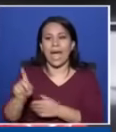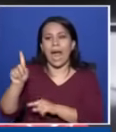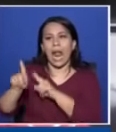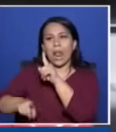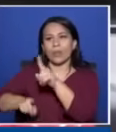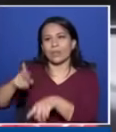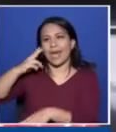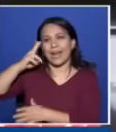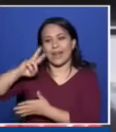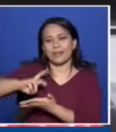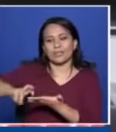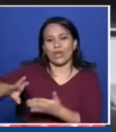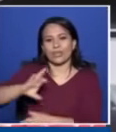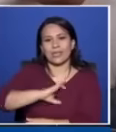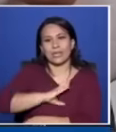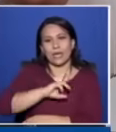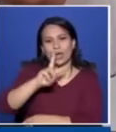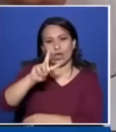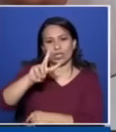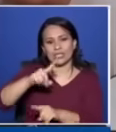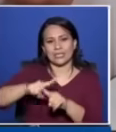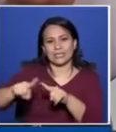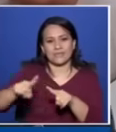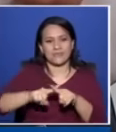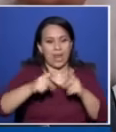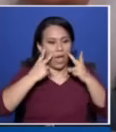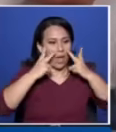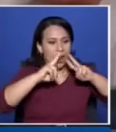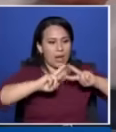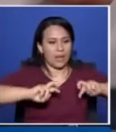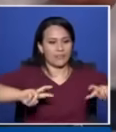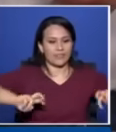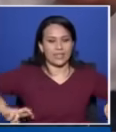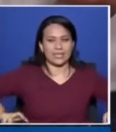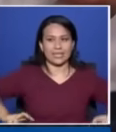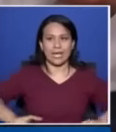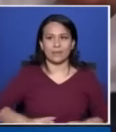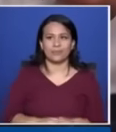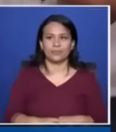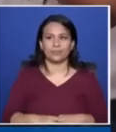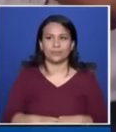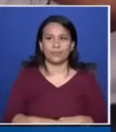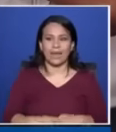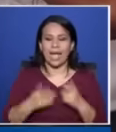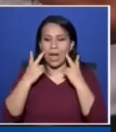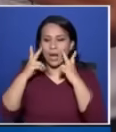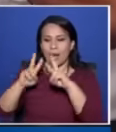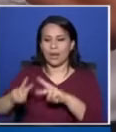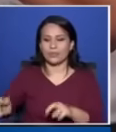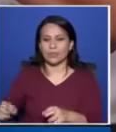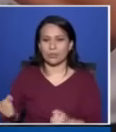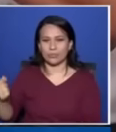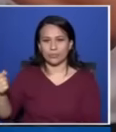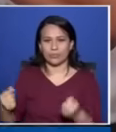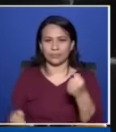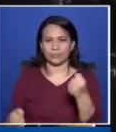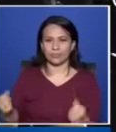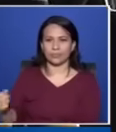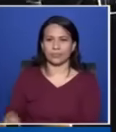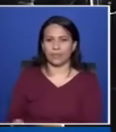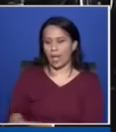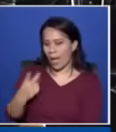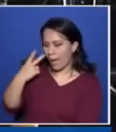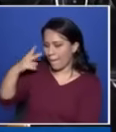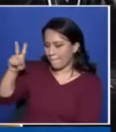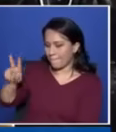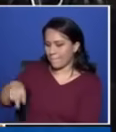técnicas vehiculares, porque claro, hay dos diferencias: la revisión técnica vehicular y la revisión vehicular, que sería prácticamente visual.